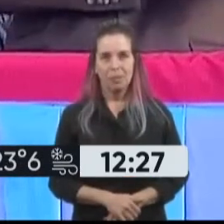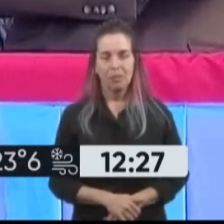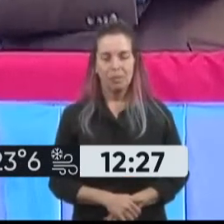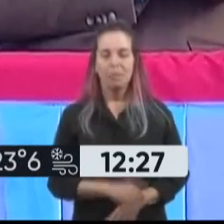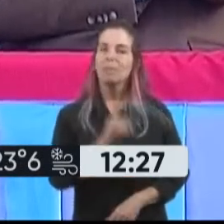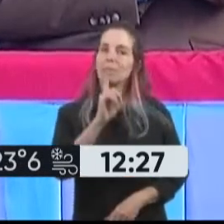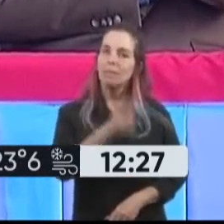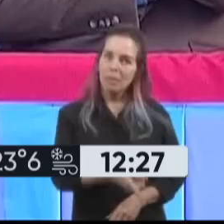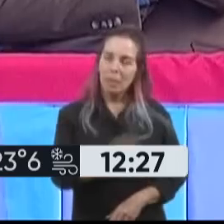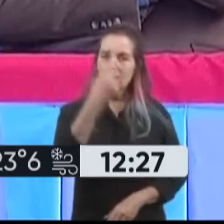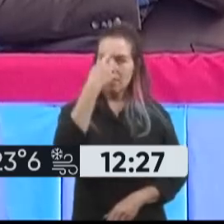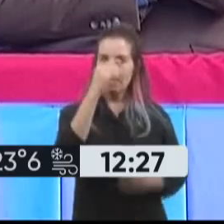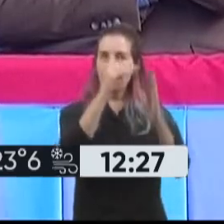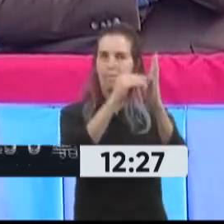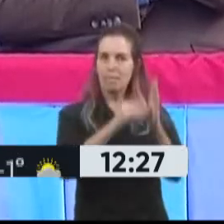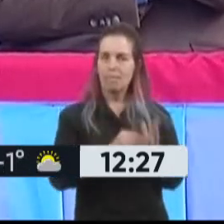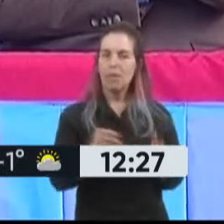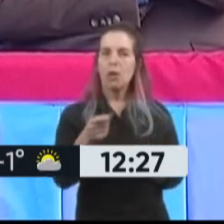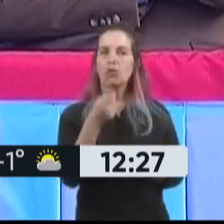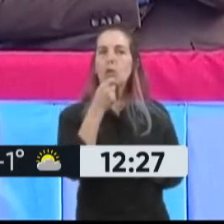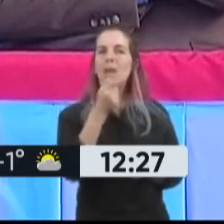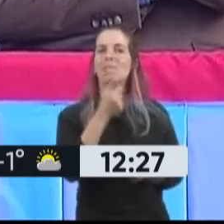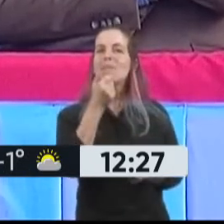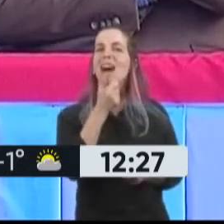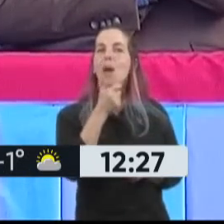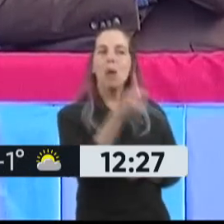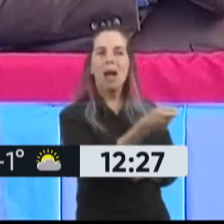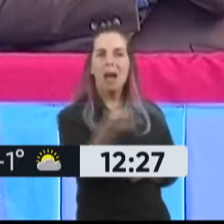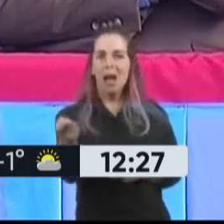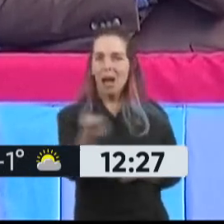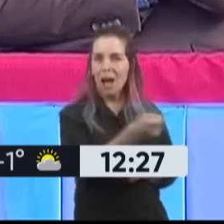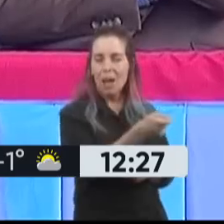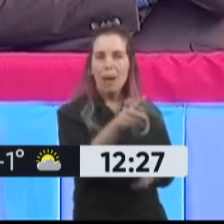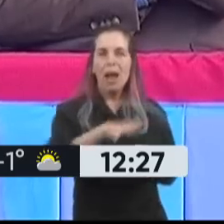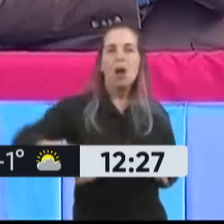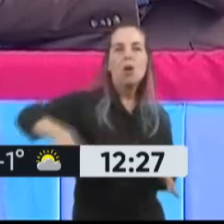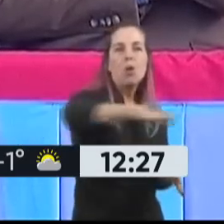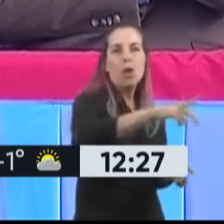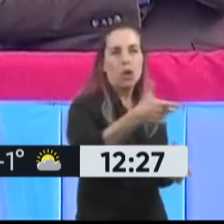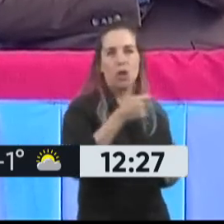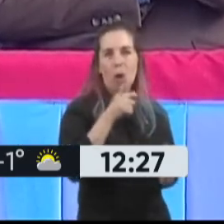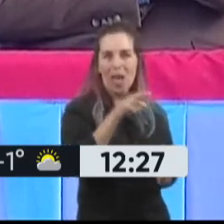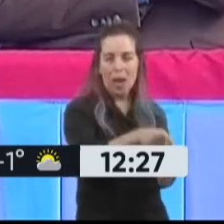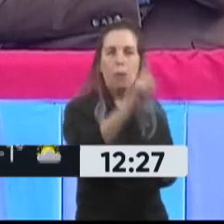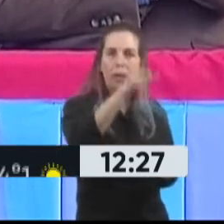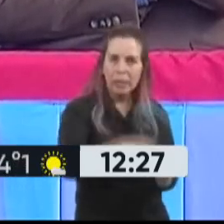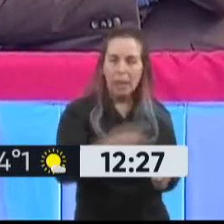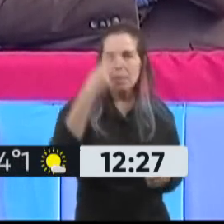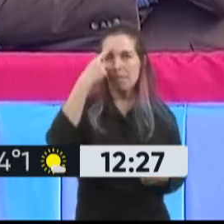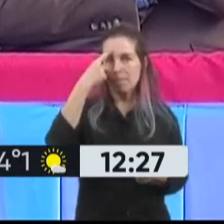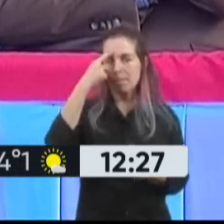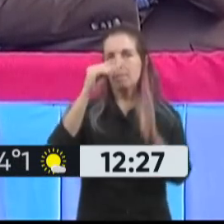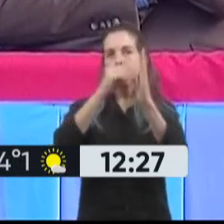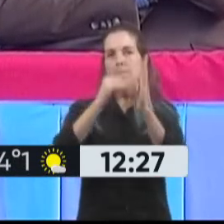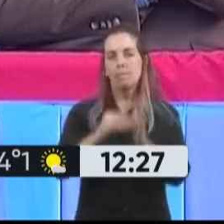Vamos a implementar un régimen de riego con beneficios para zonas marginales. Vamos a avanzar también en un régimen de amortización